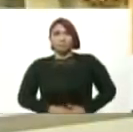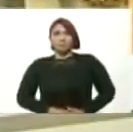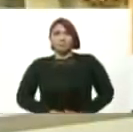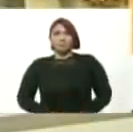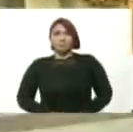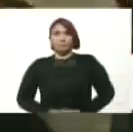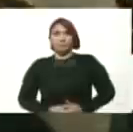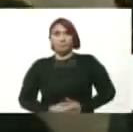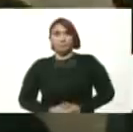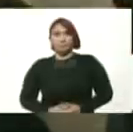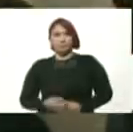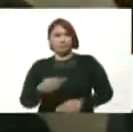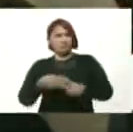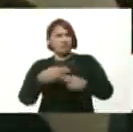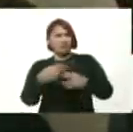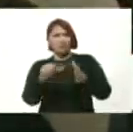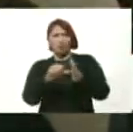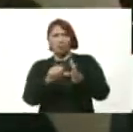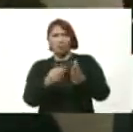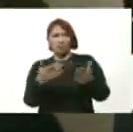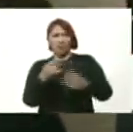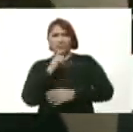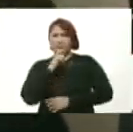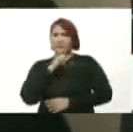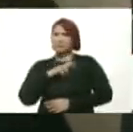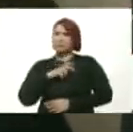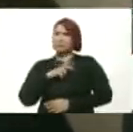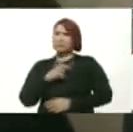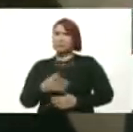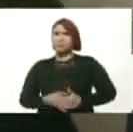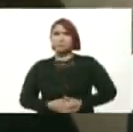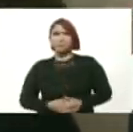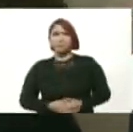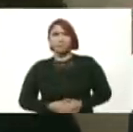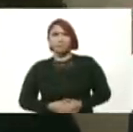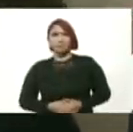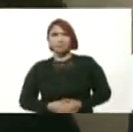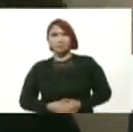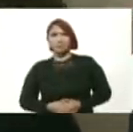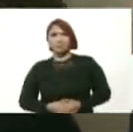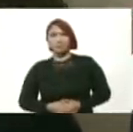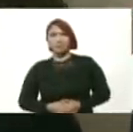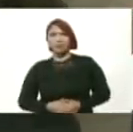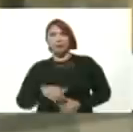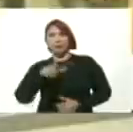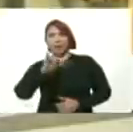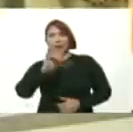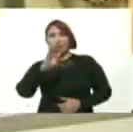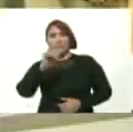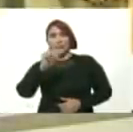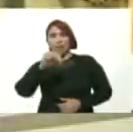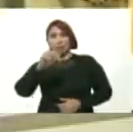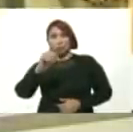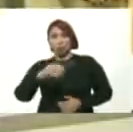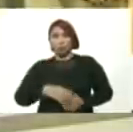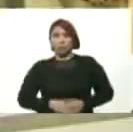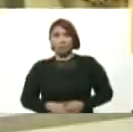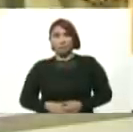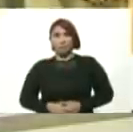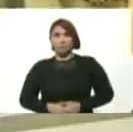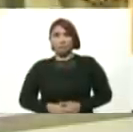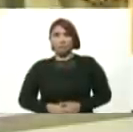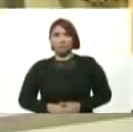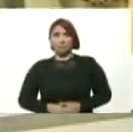uruguay necesario dónde de donde del líbano a semana de descubre y